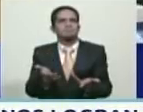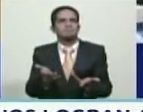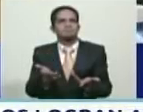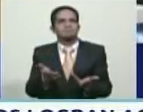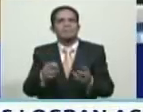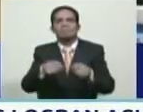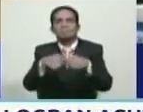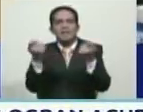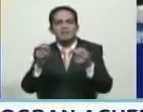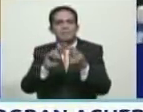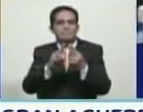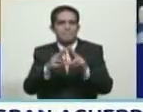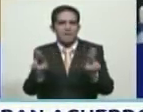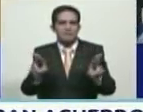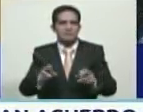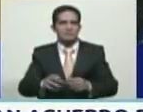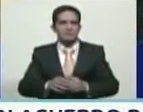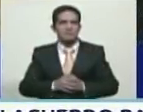la paz mundial.